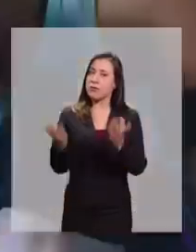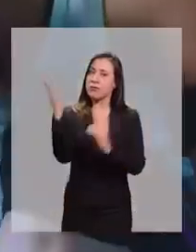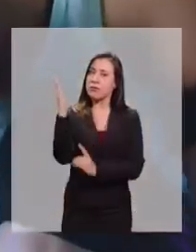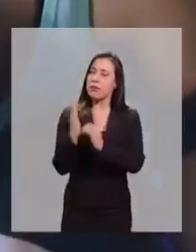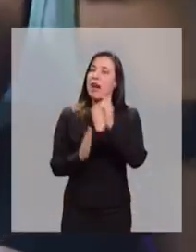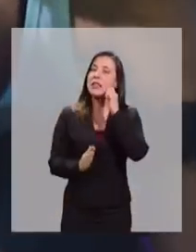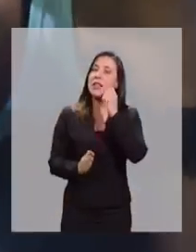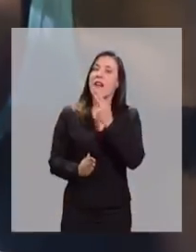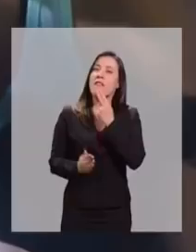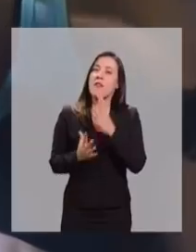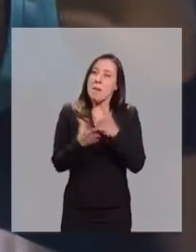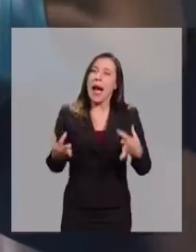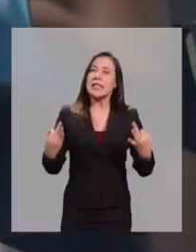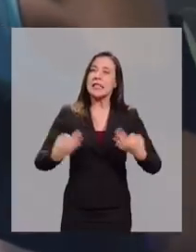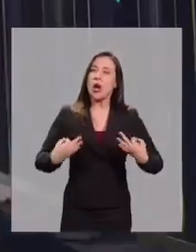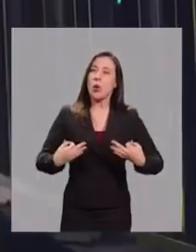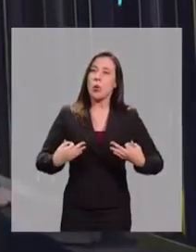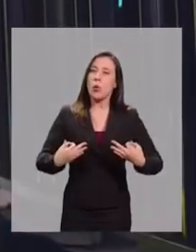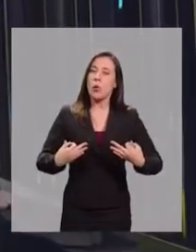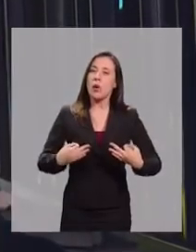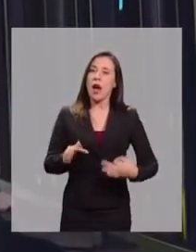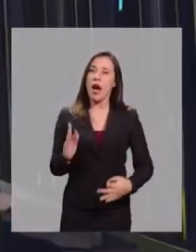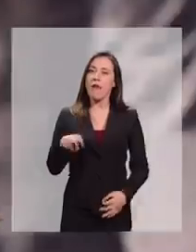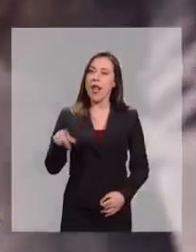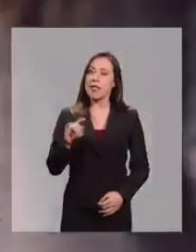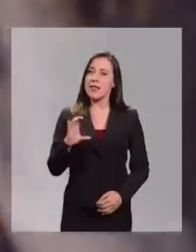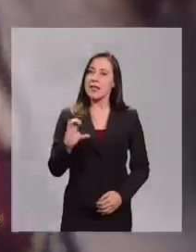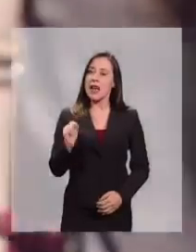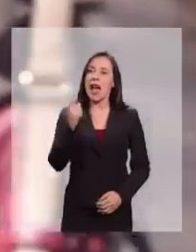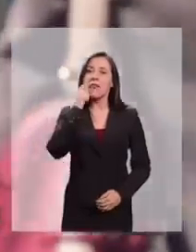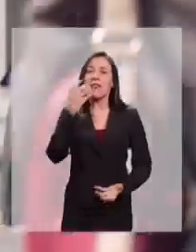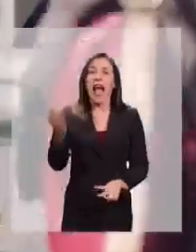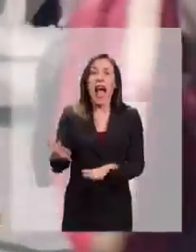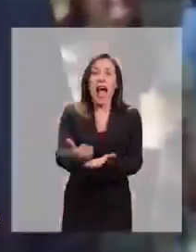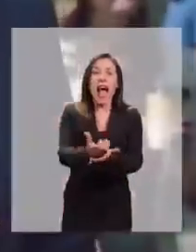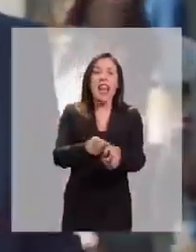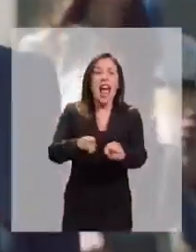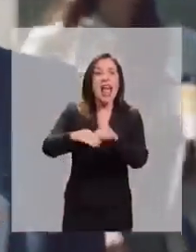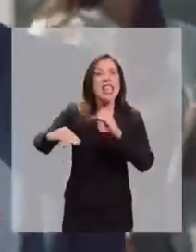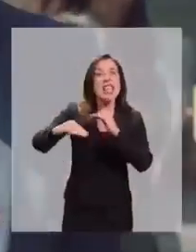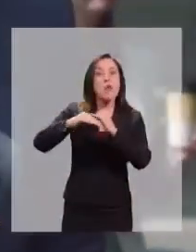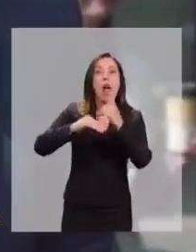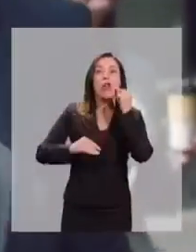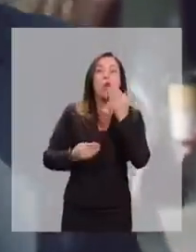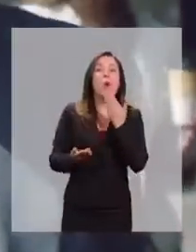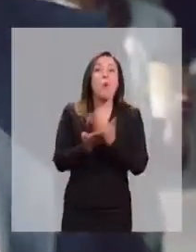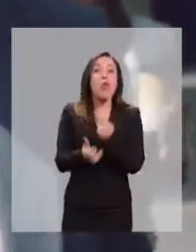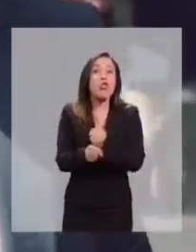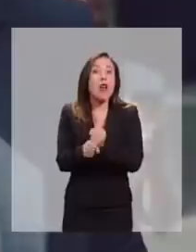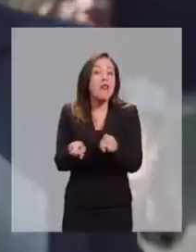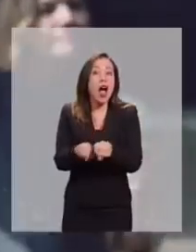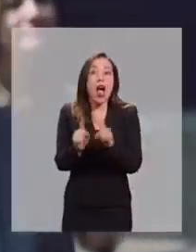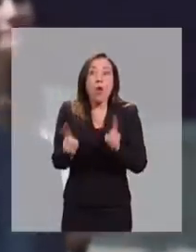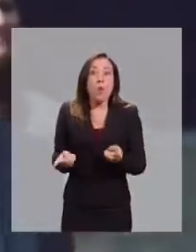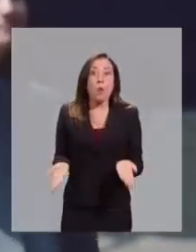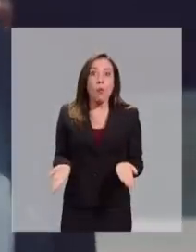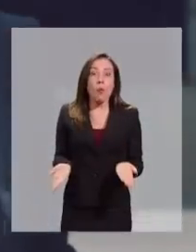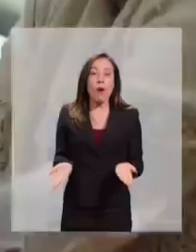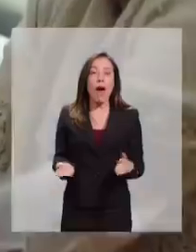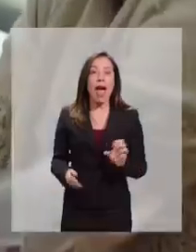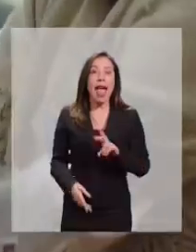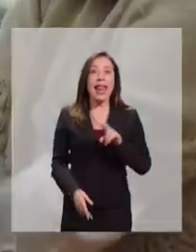Paula, el crecimiento es vivir más segura. Para Francisca, es ganar lo mismo que un hombre, por hacer el mismo